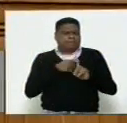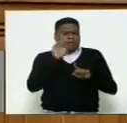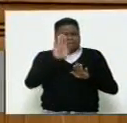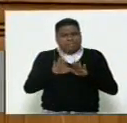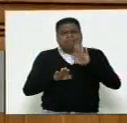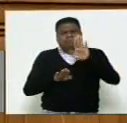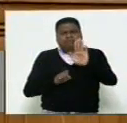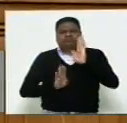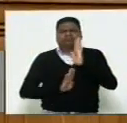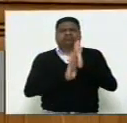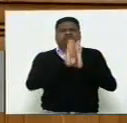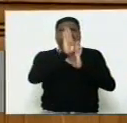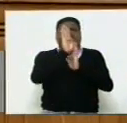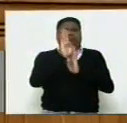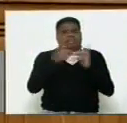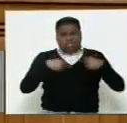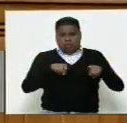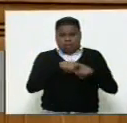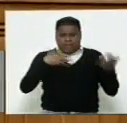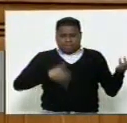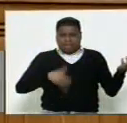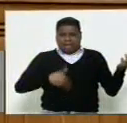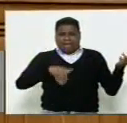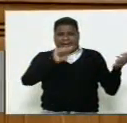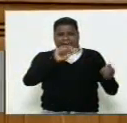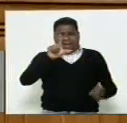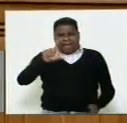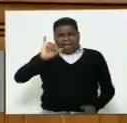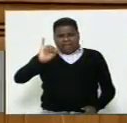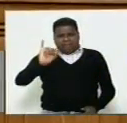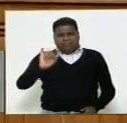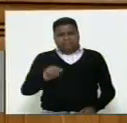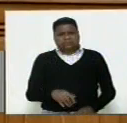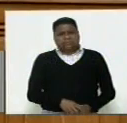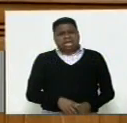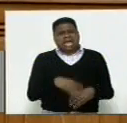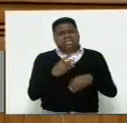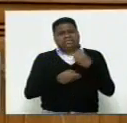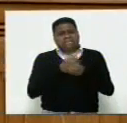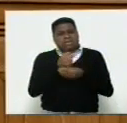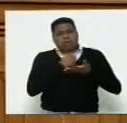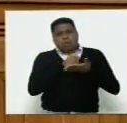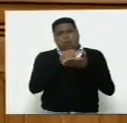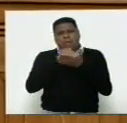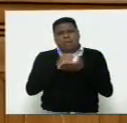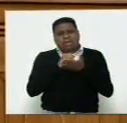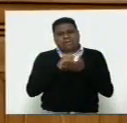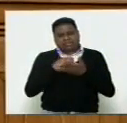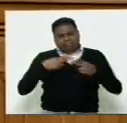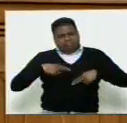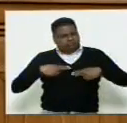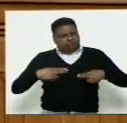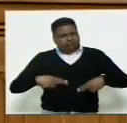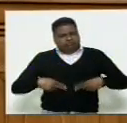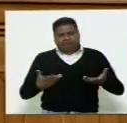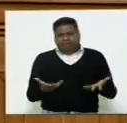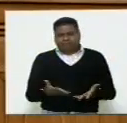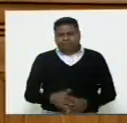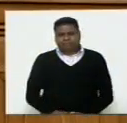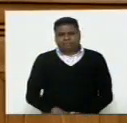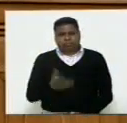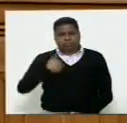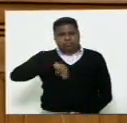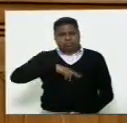en palabras de nuestra ley primera, para hacer más humana la humanidad. Nosotras creemos que esta victoria, que